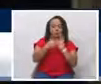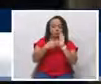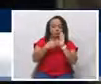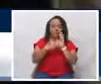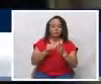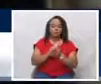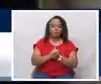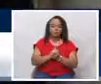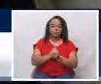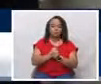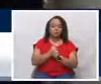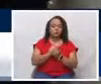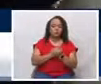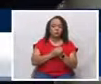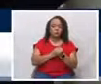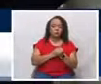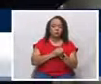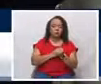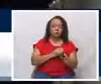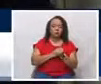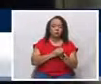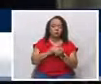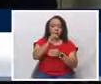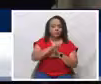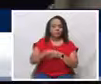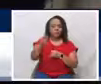representaron en el viejo continente.